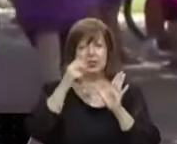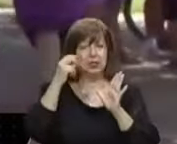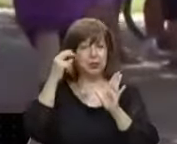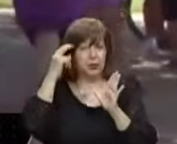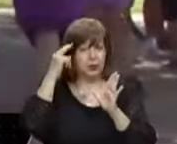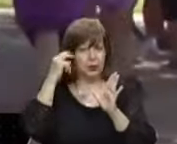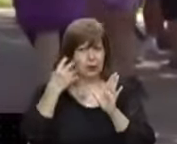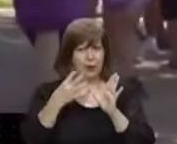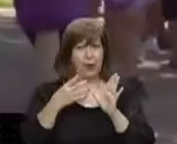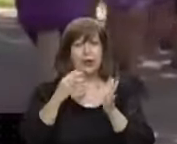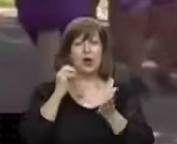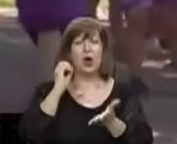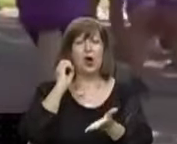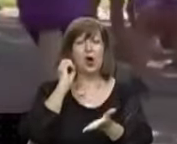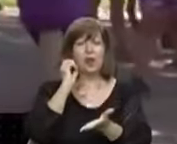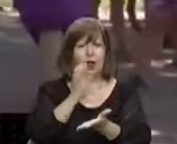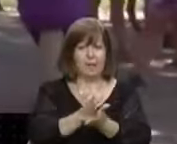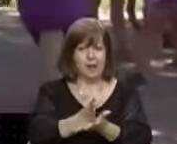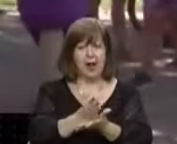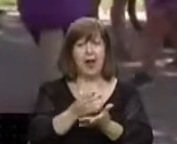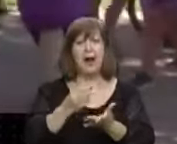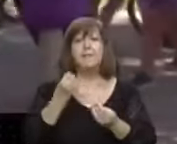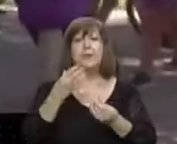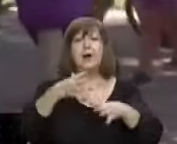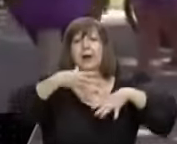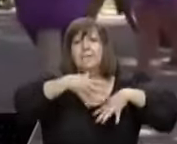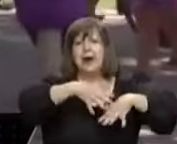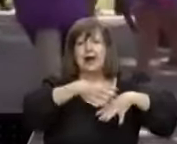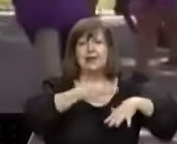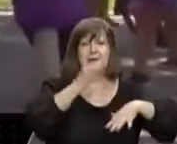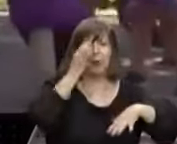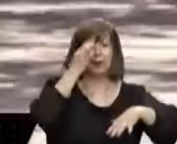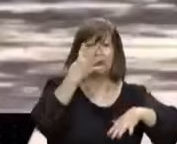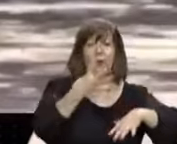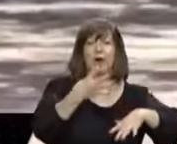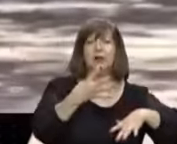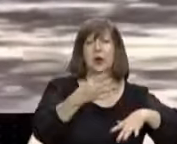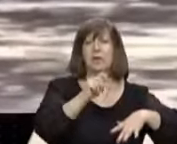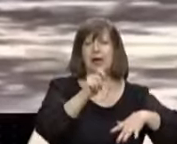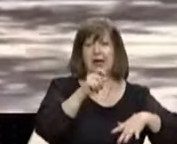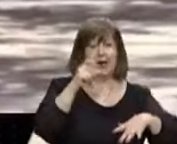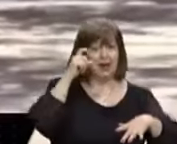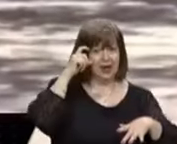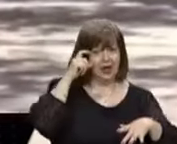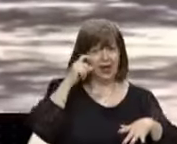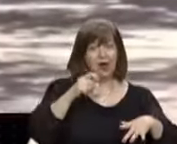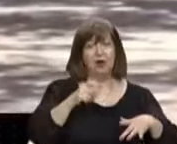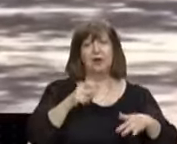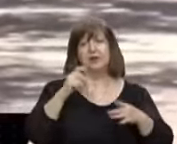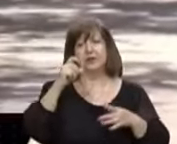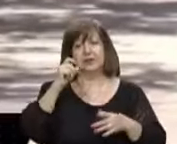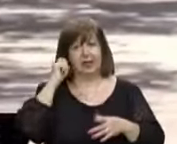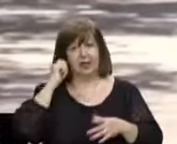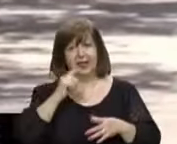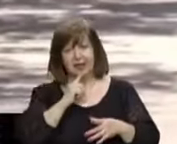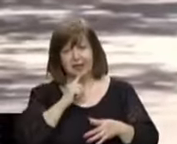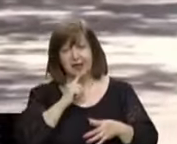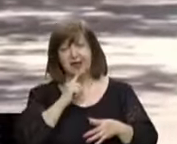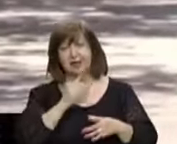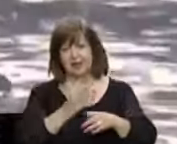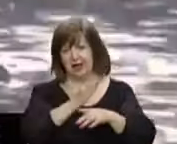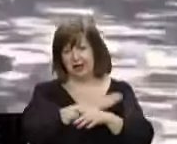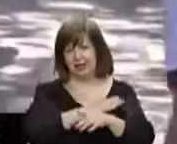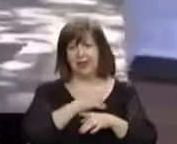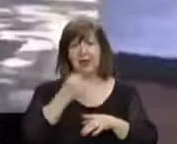Penal y en principio son por tanto la marcha del 24 de enero en el marco del paro nacional que convocó la CGT y por la acción que se había convocado ayer